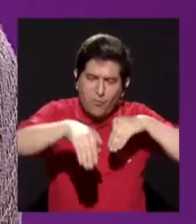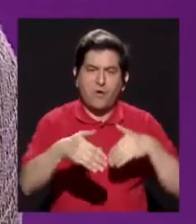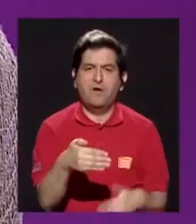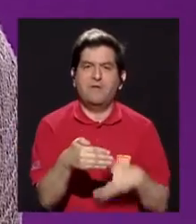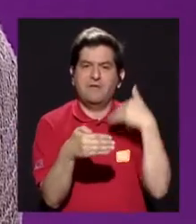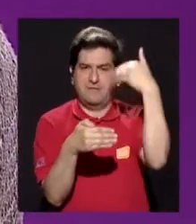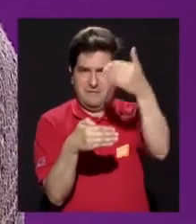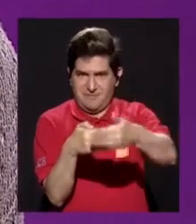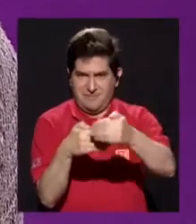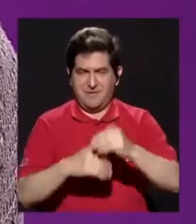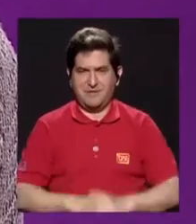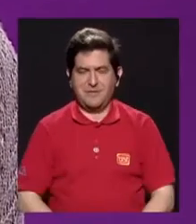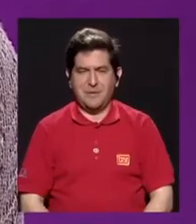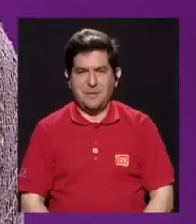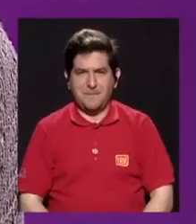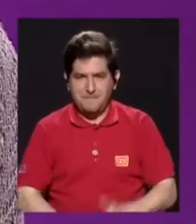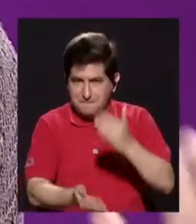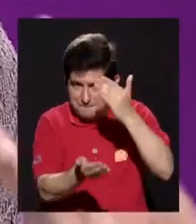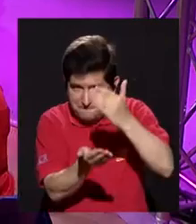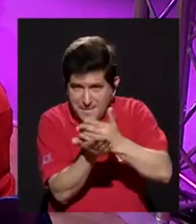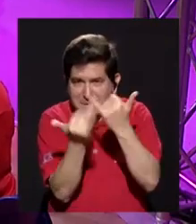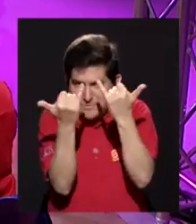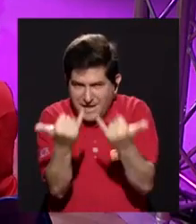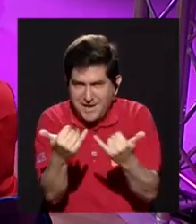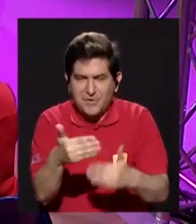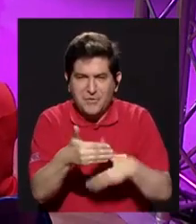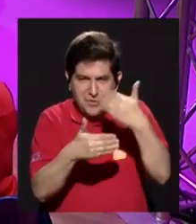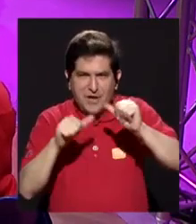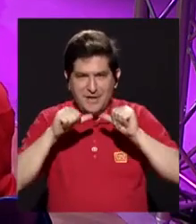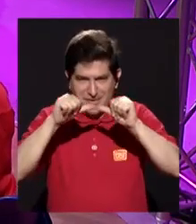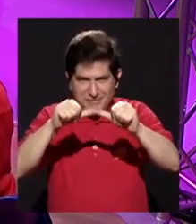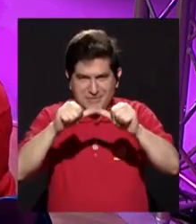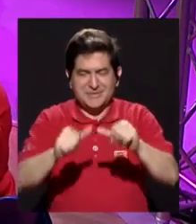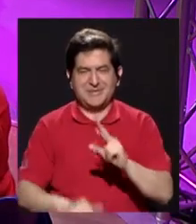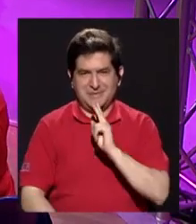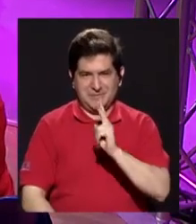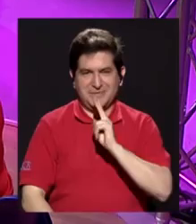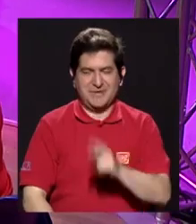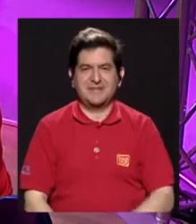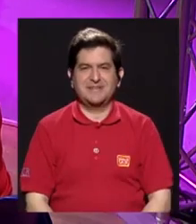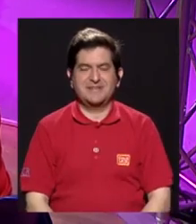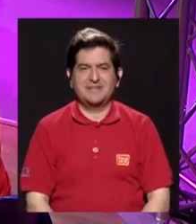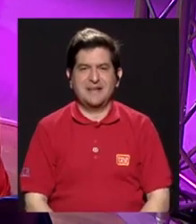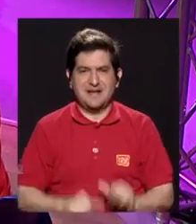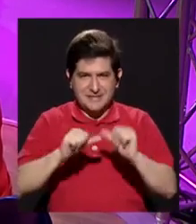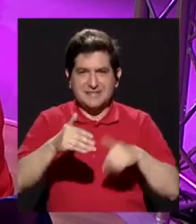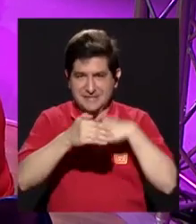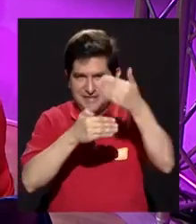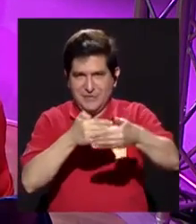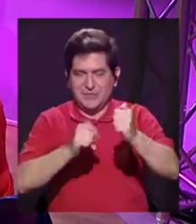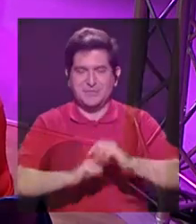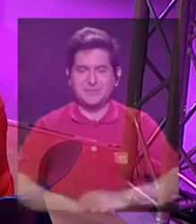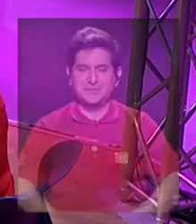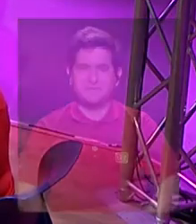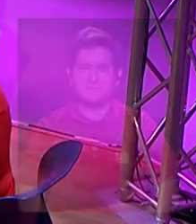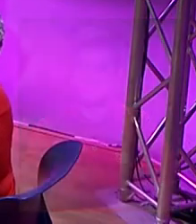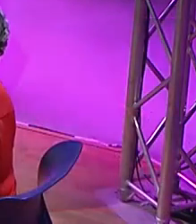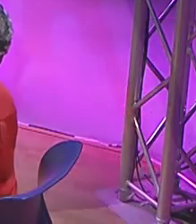luego... Bien, vamos a hacer una pausa y, uh-huh. y continuamos, ¿verdad? Regresamos en un momento.